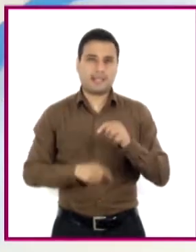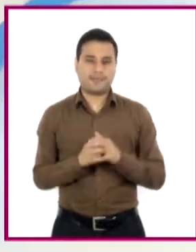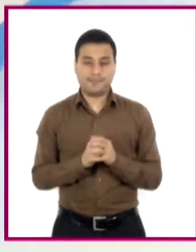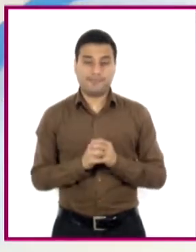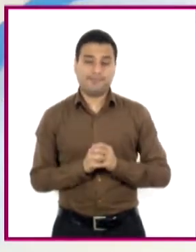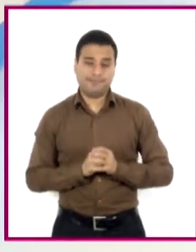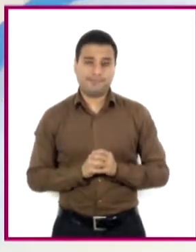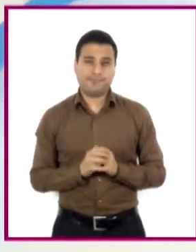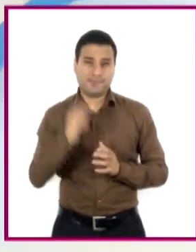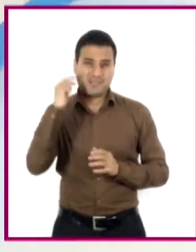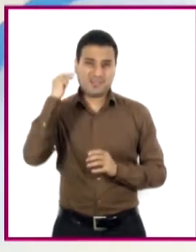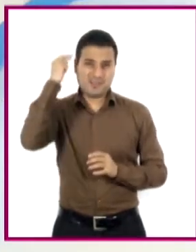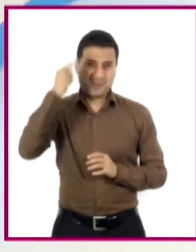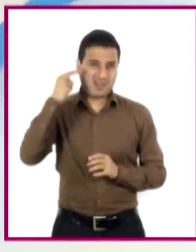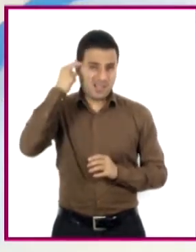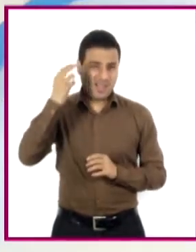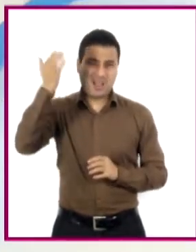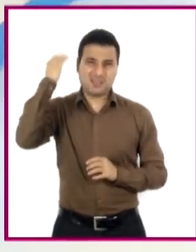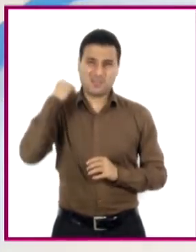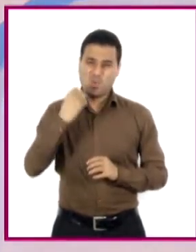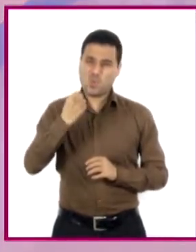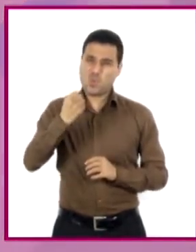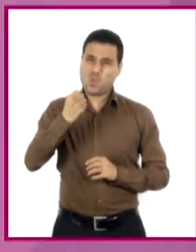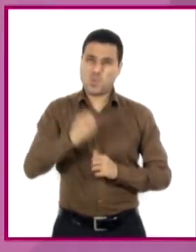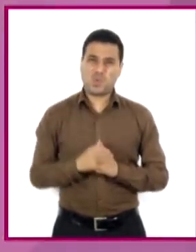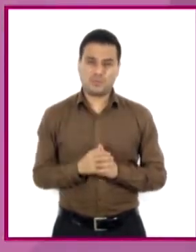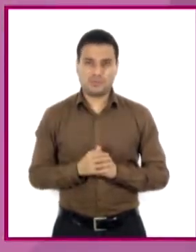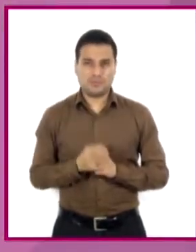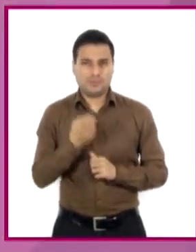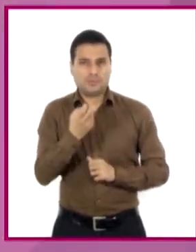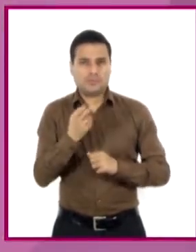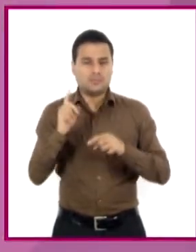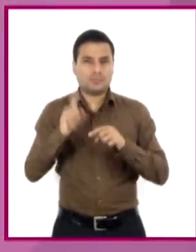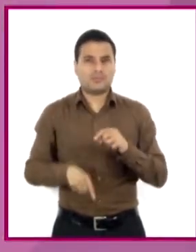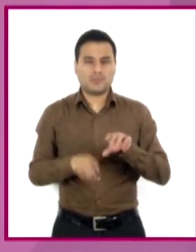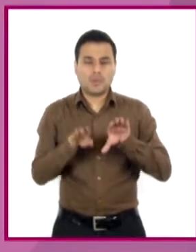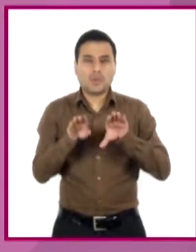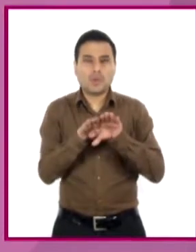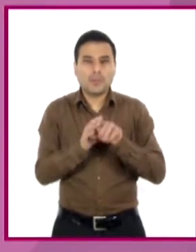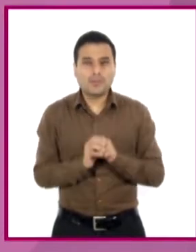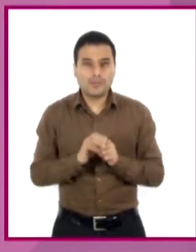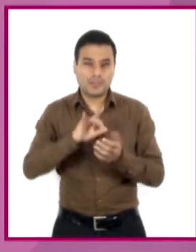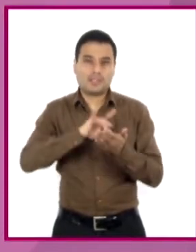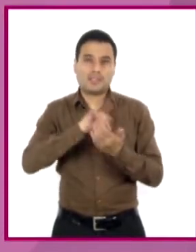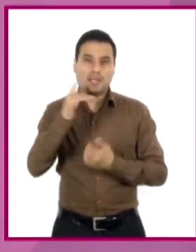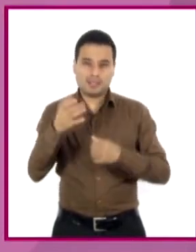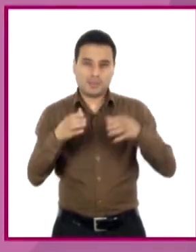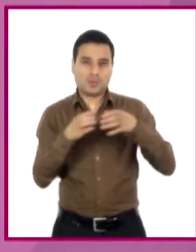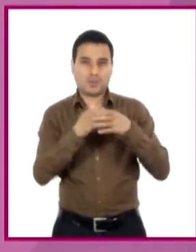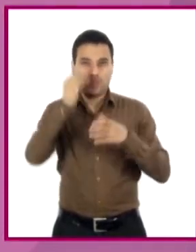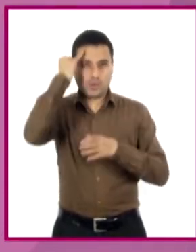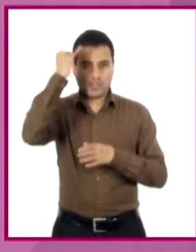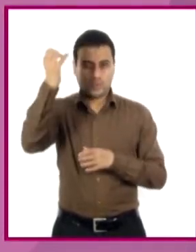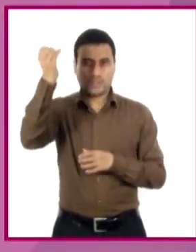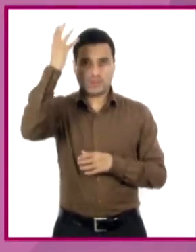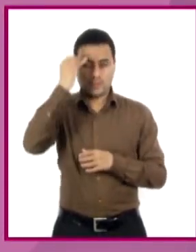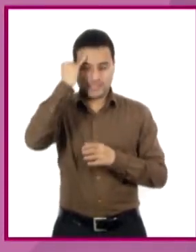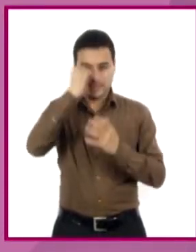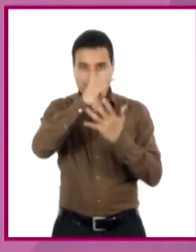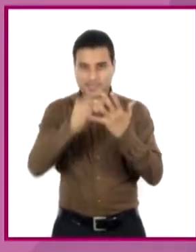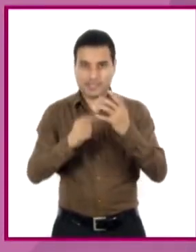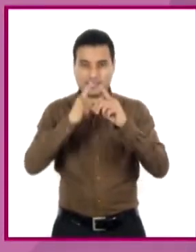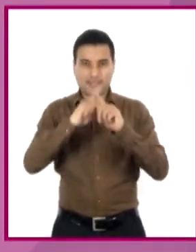habían acumulado. Esto fue posible gracias a la difusión de las ideas de la Ilustración, movimiento cultural que, entre